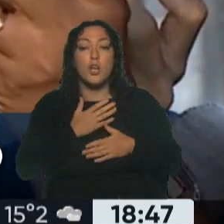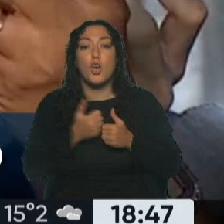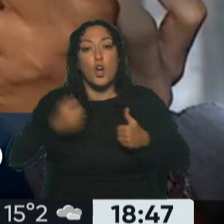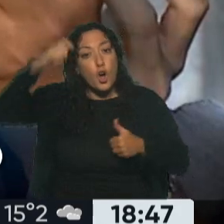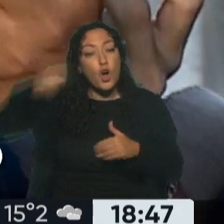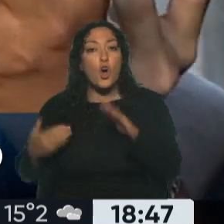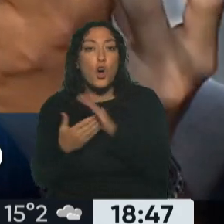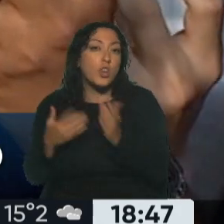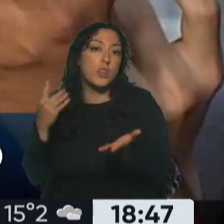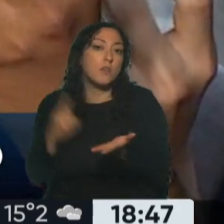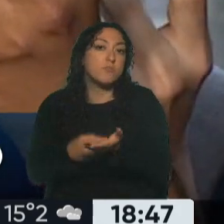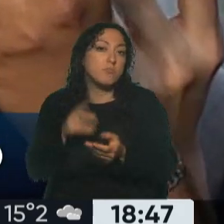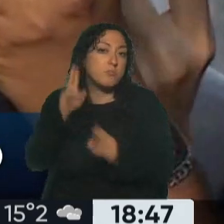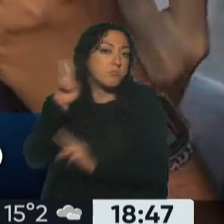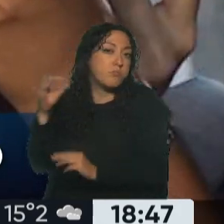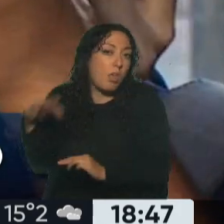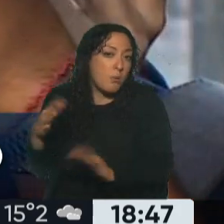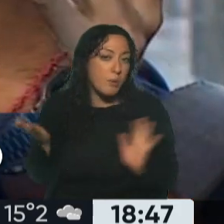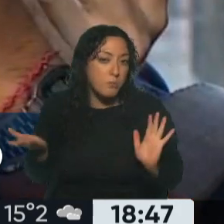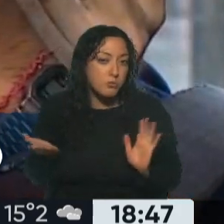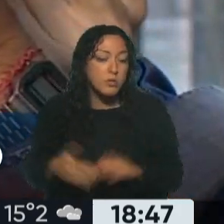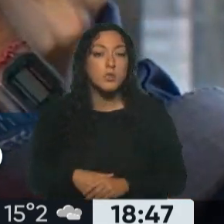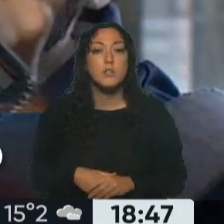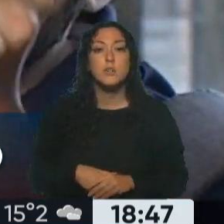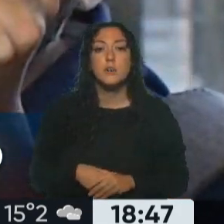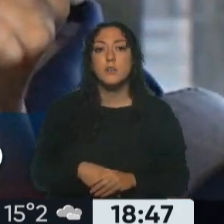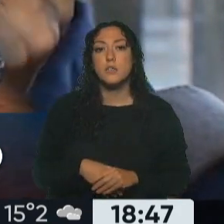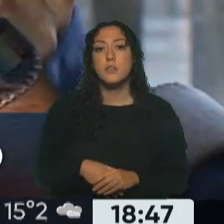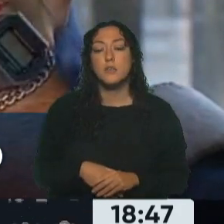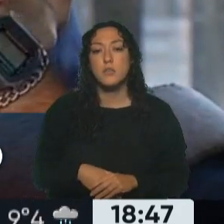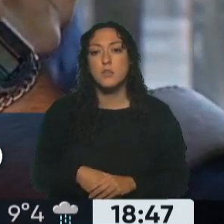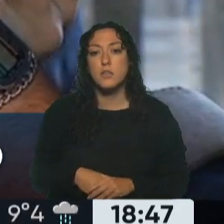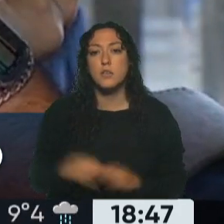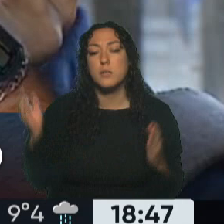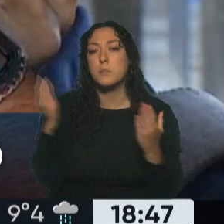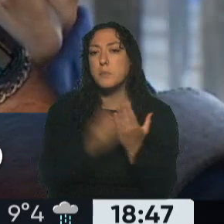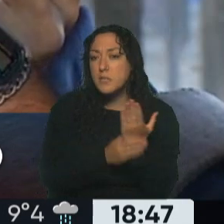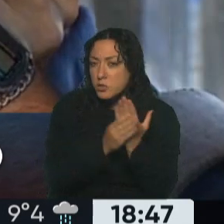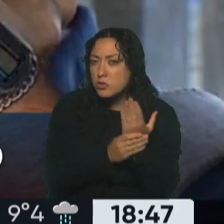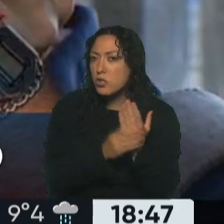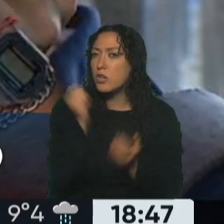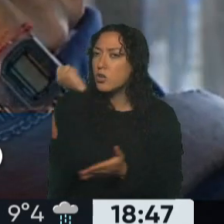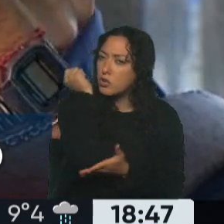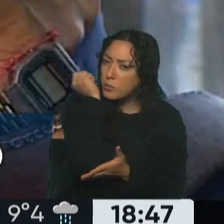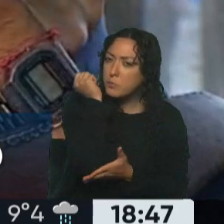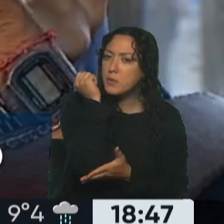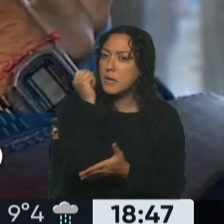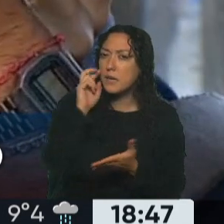se acatan. Así que... Más allá de la buena predisposición... ¿Ministro de Economía reconoció el 350 o va a...